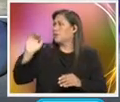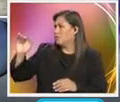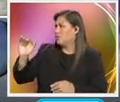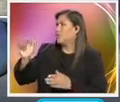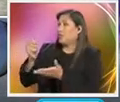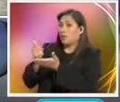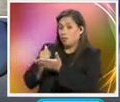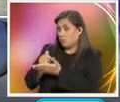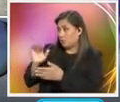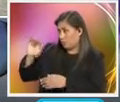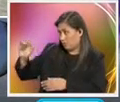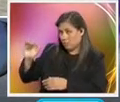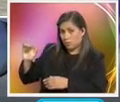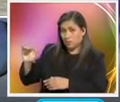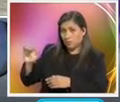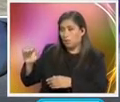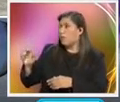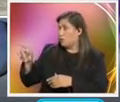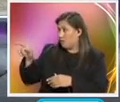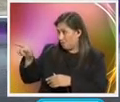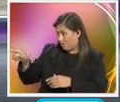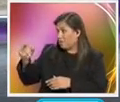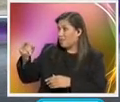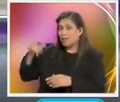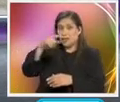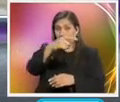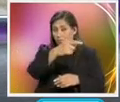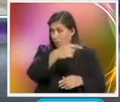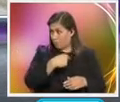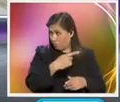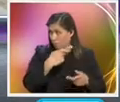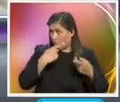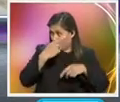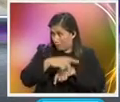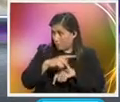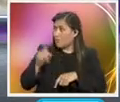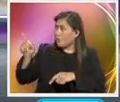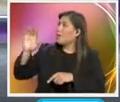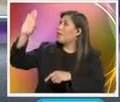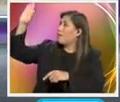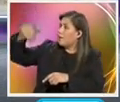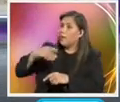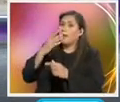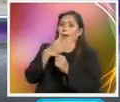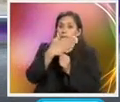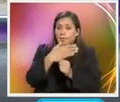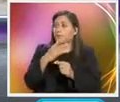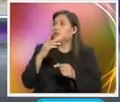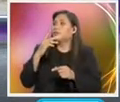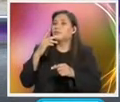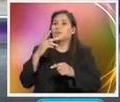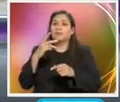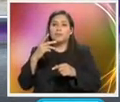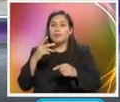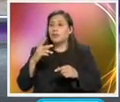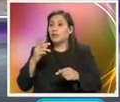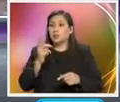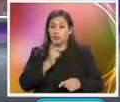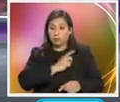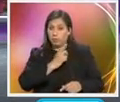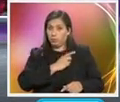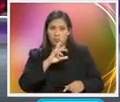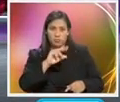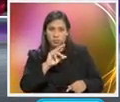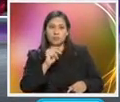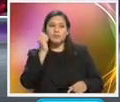esté junto a mí, que sepa que estamos en peligro y que te estoy ayudando para que vaya a pedir ayuda. O sea, esto de preferencia no se debe hacer solo, o sea,